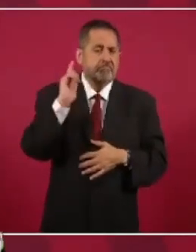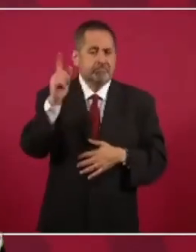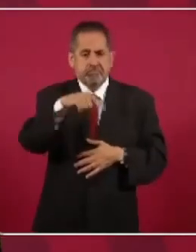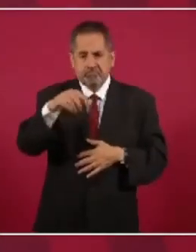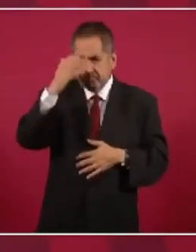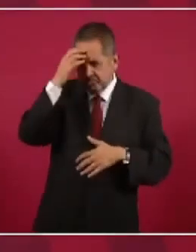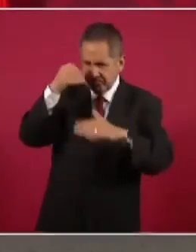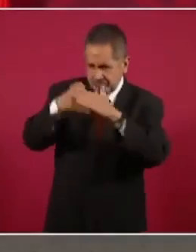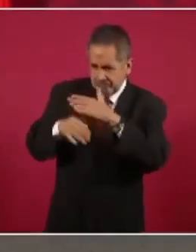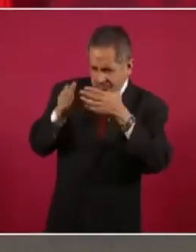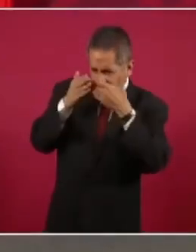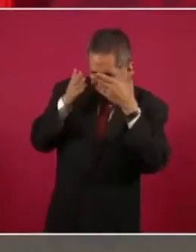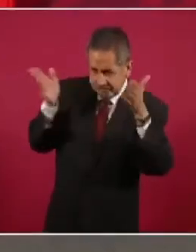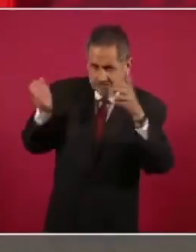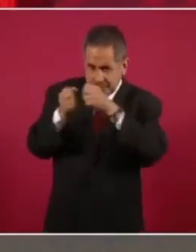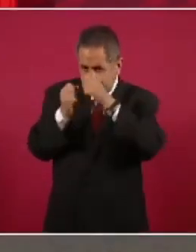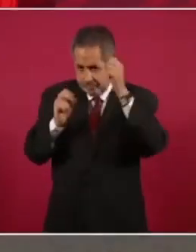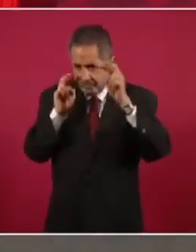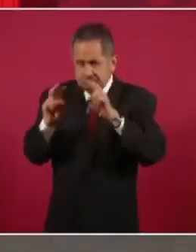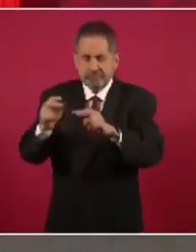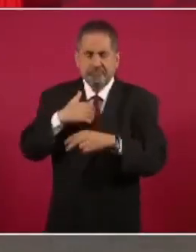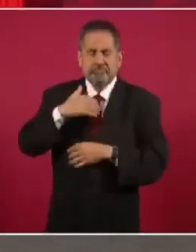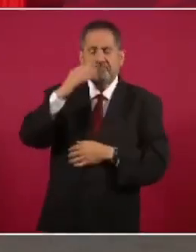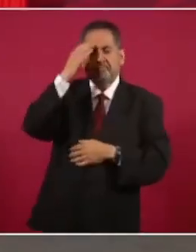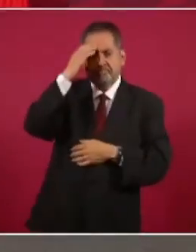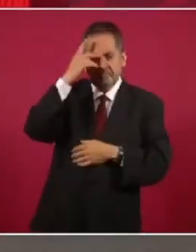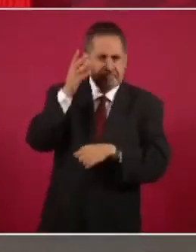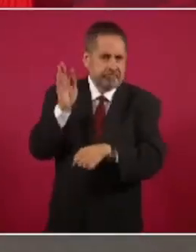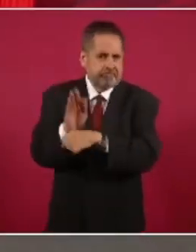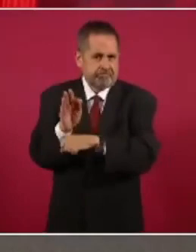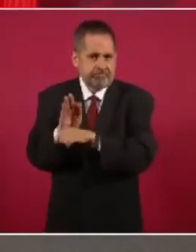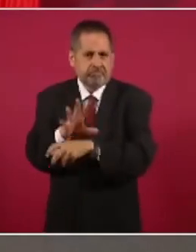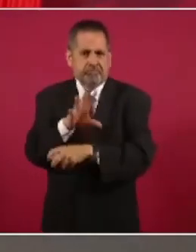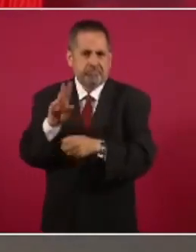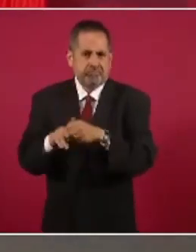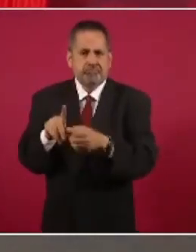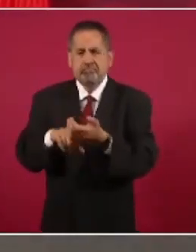más para que se defendiera.